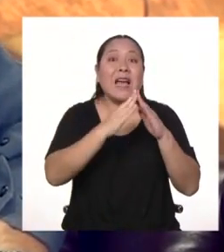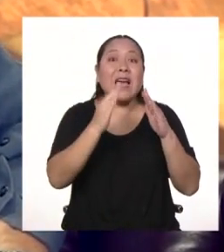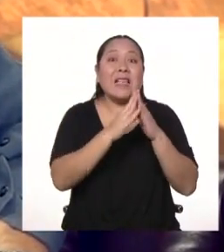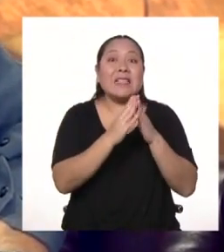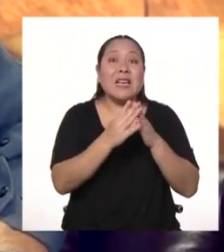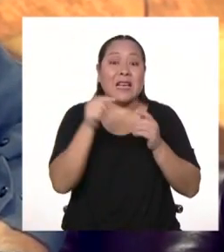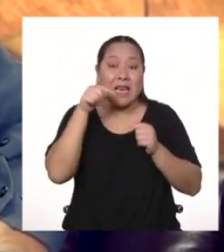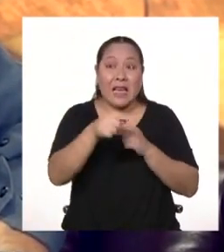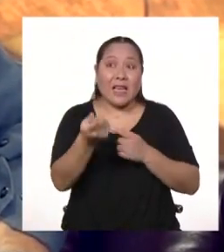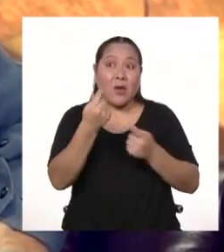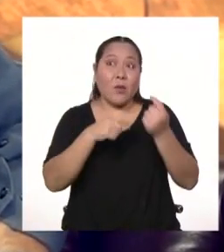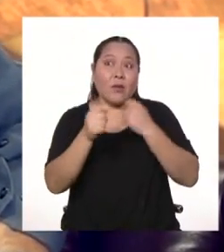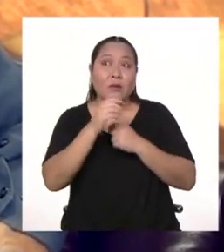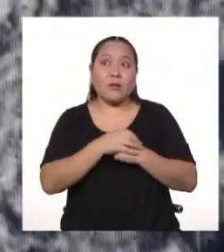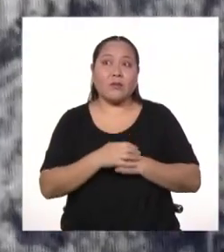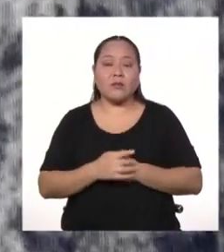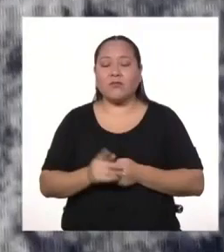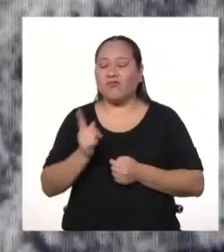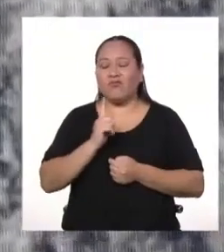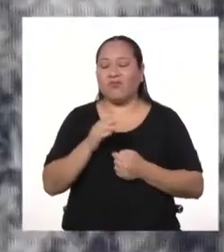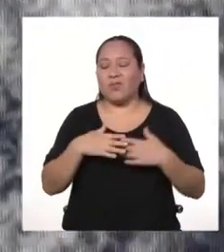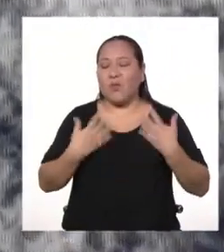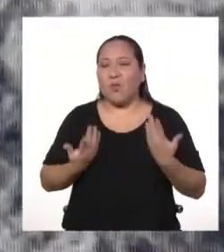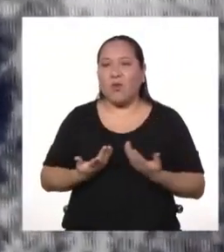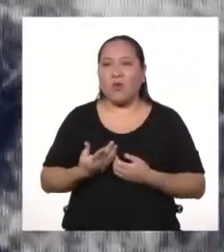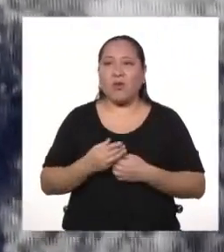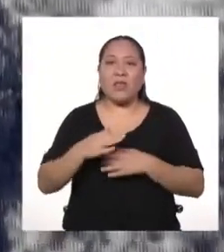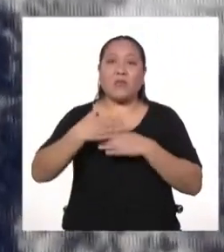hizo, con la muerte.